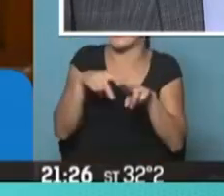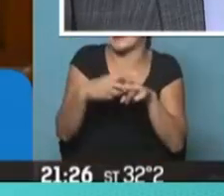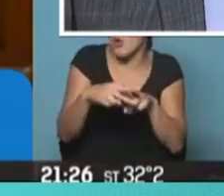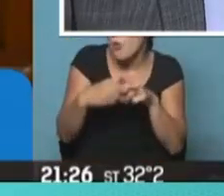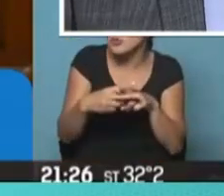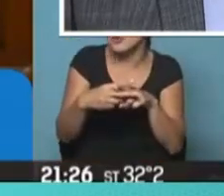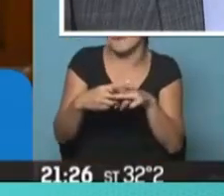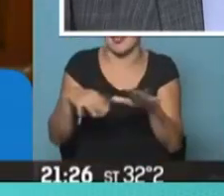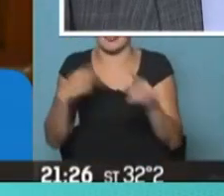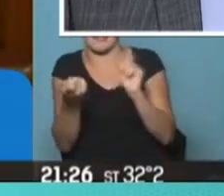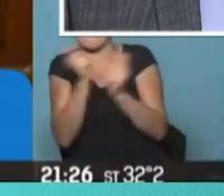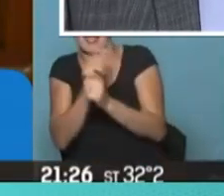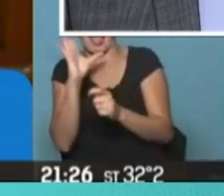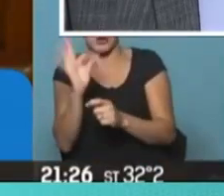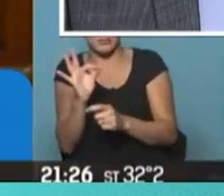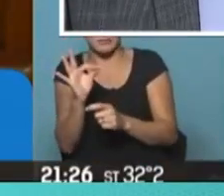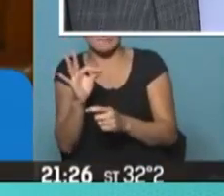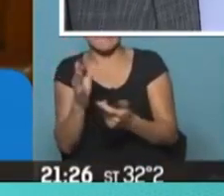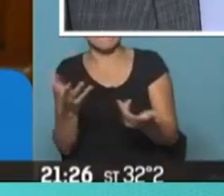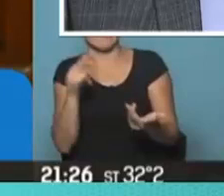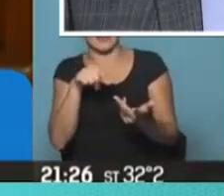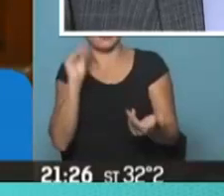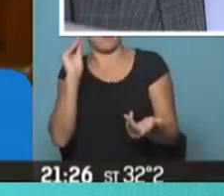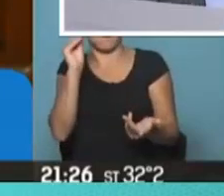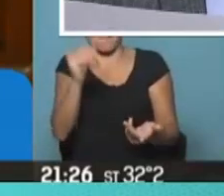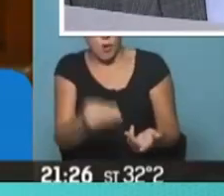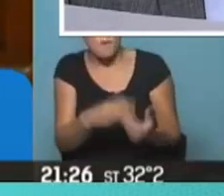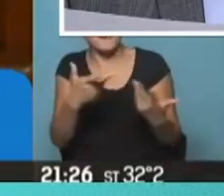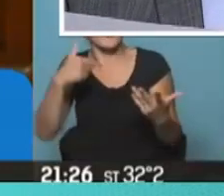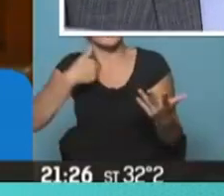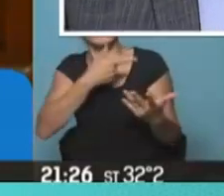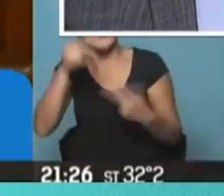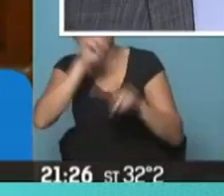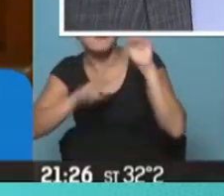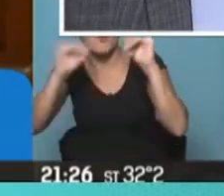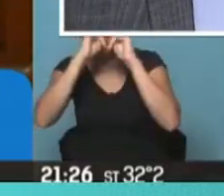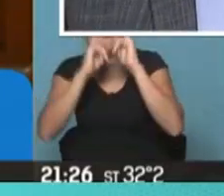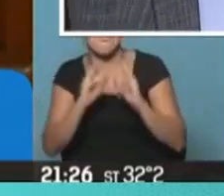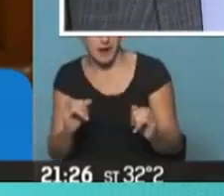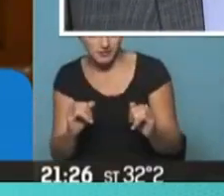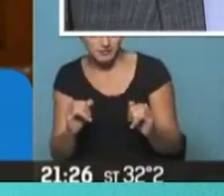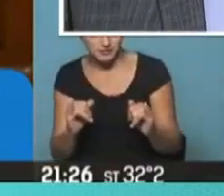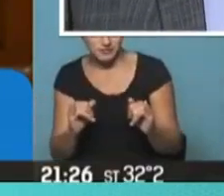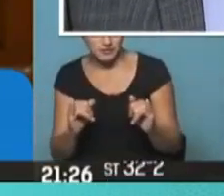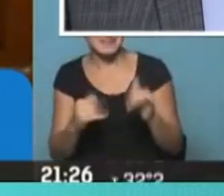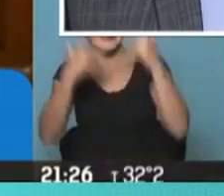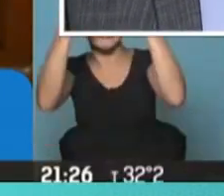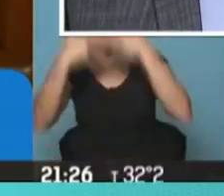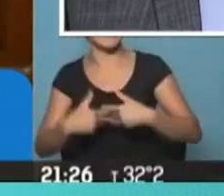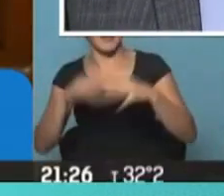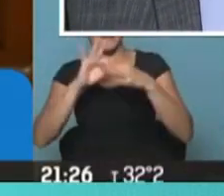a medida que la sociedad se inclinó por la pacificación y por el sistema democrático